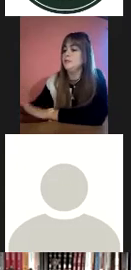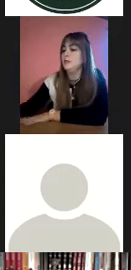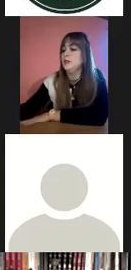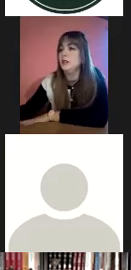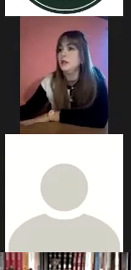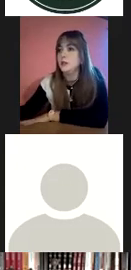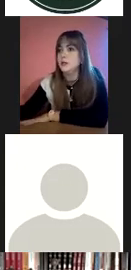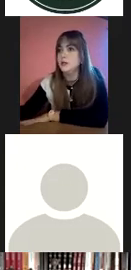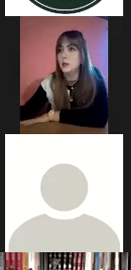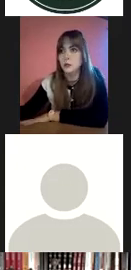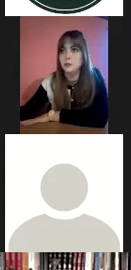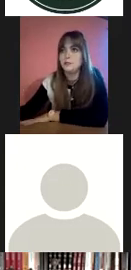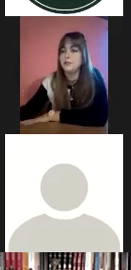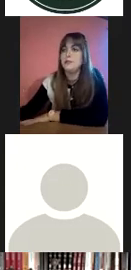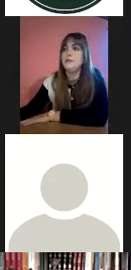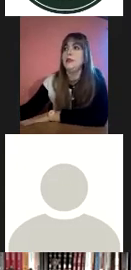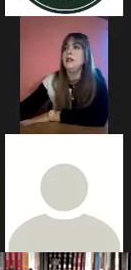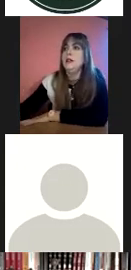animales. Segundo.